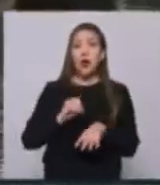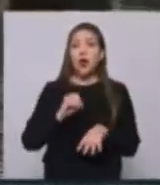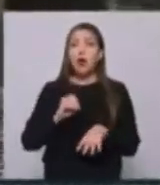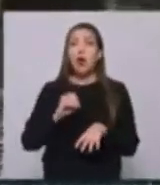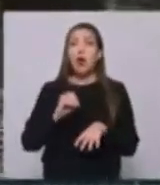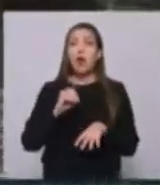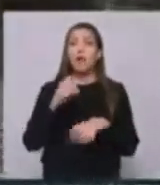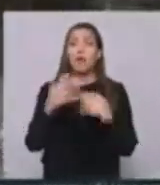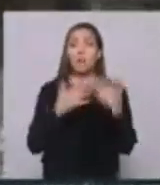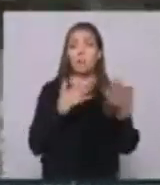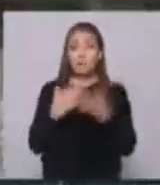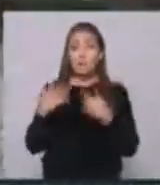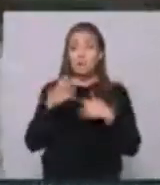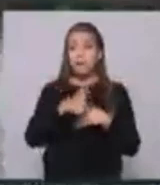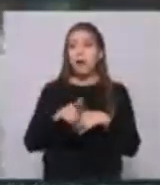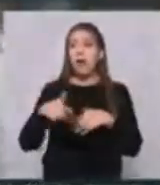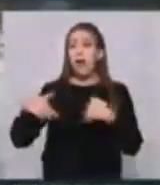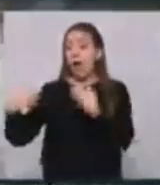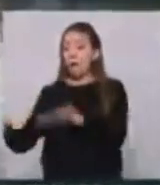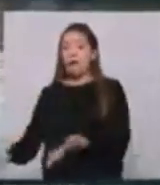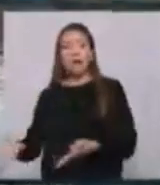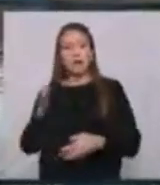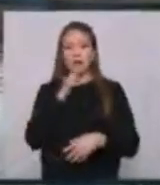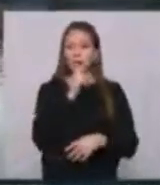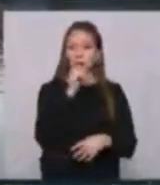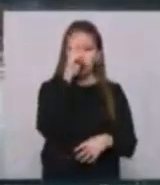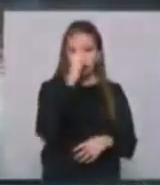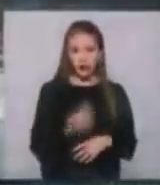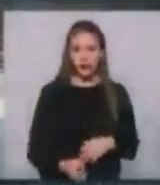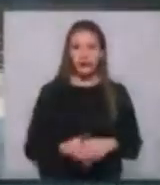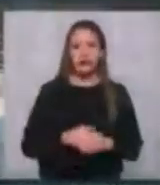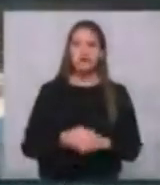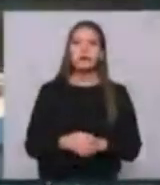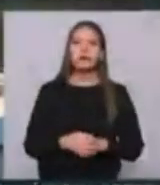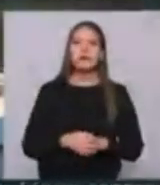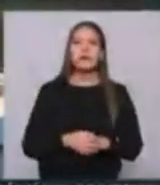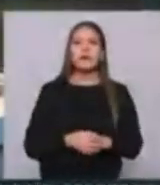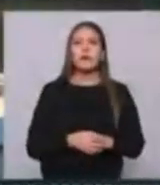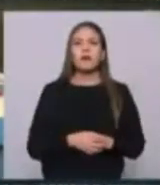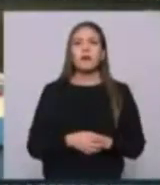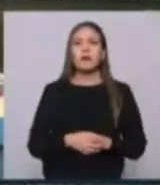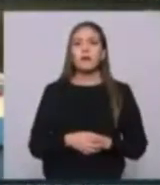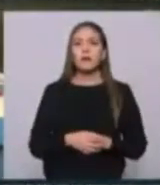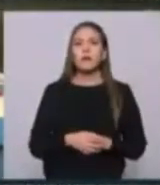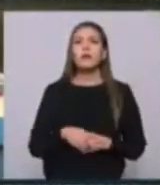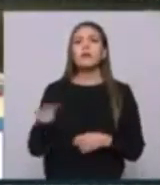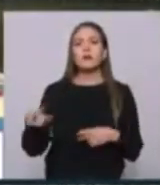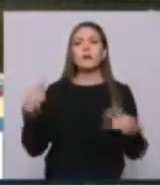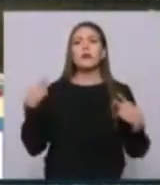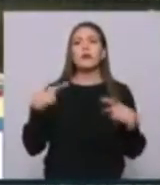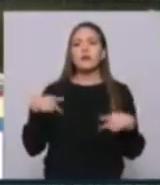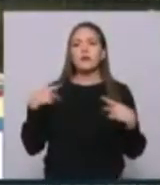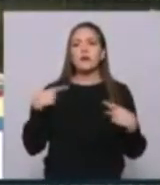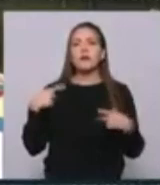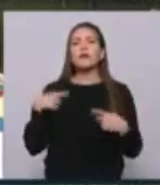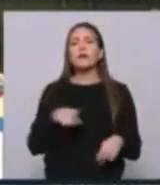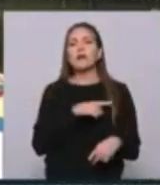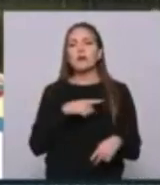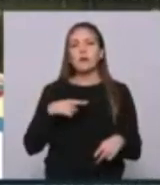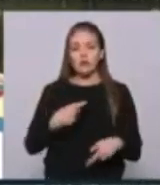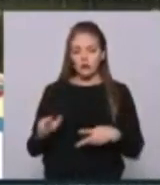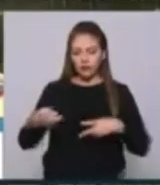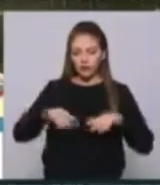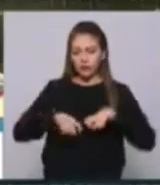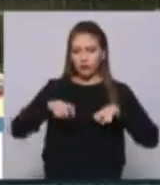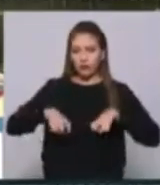seguridad. La zona de seguridad es donde van todas las sillas en la plataforma, en las cuales ahí las personas empiezan a tomar conciencia